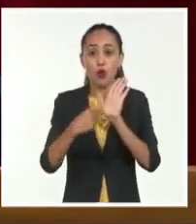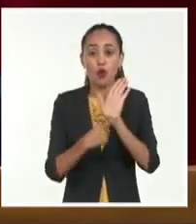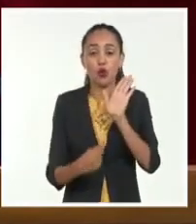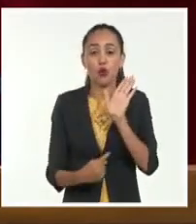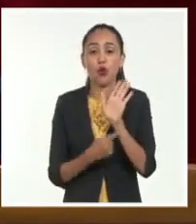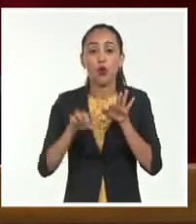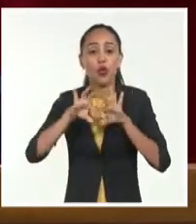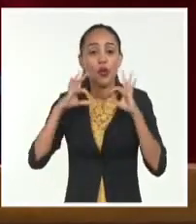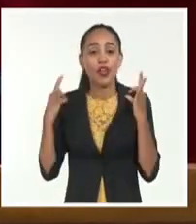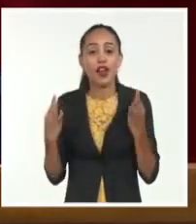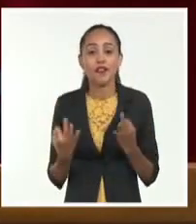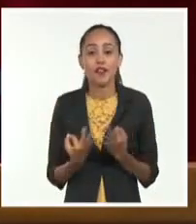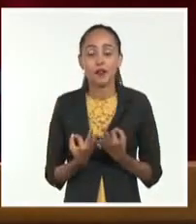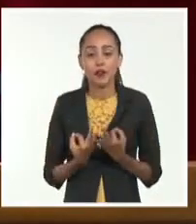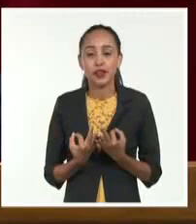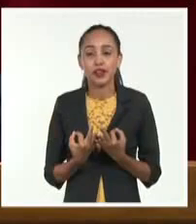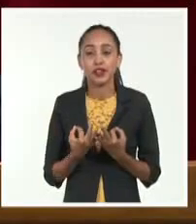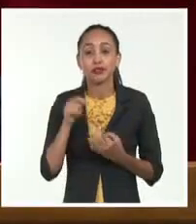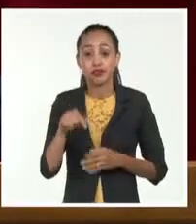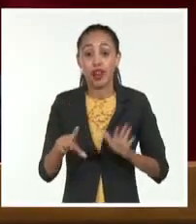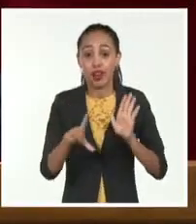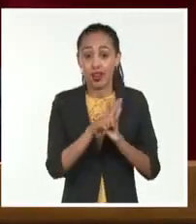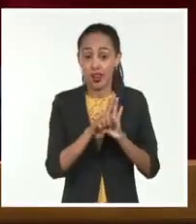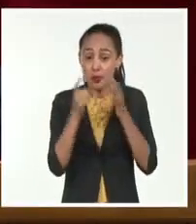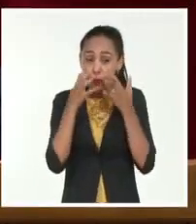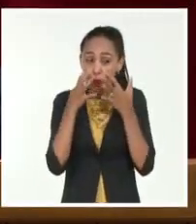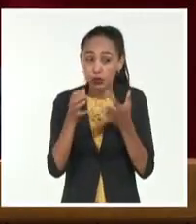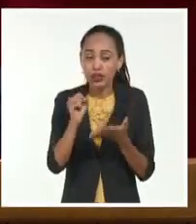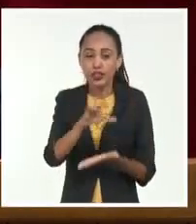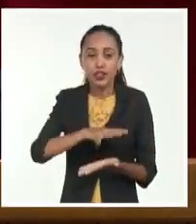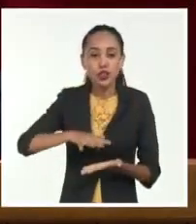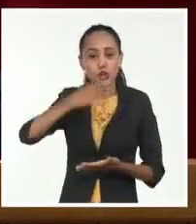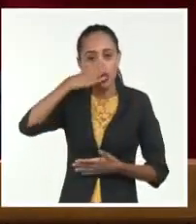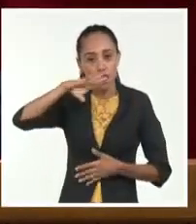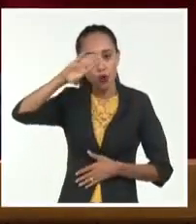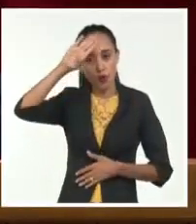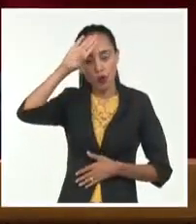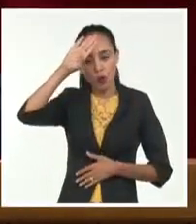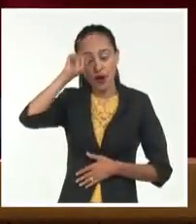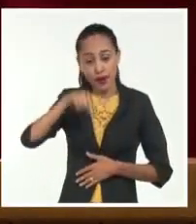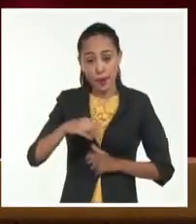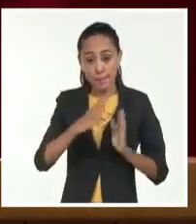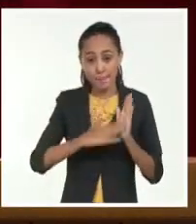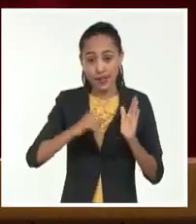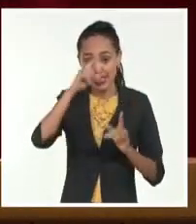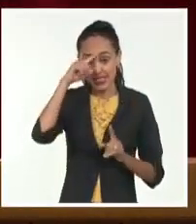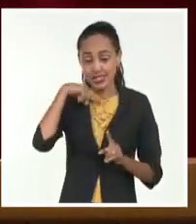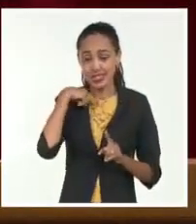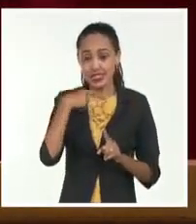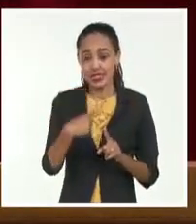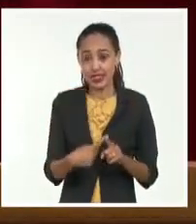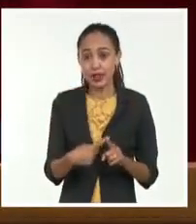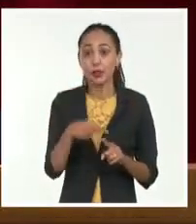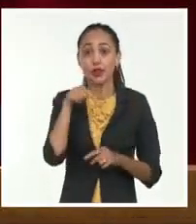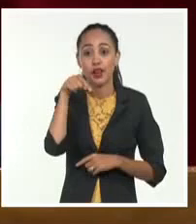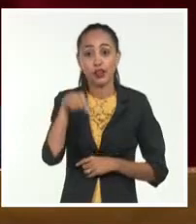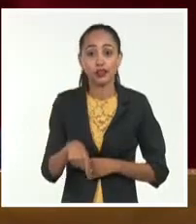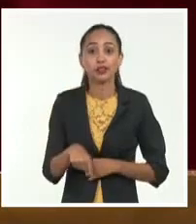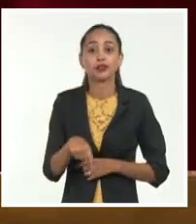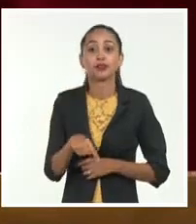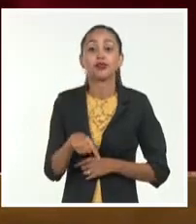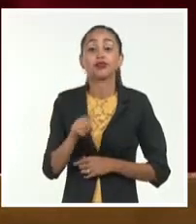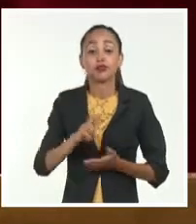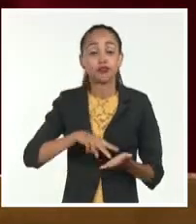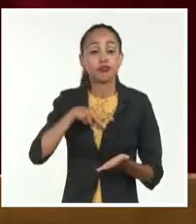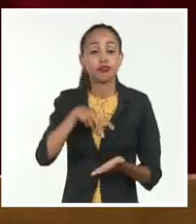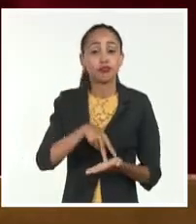Familias, una norma indispensable para la sociedad cubana que en septiembre será llevada a referendo para que se pronuncie